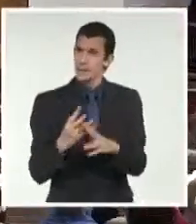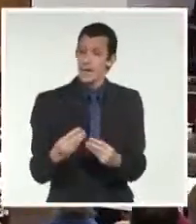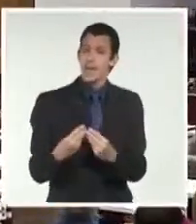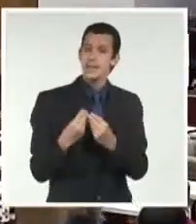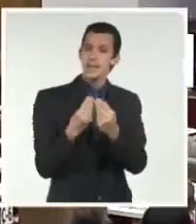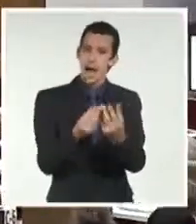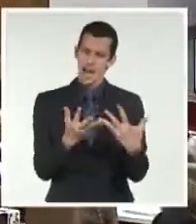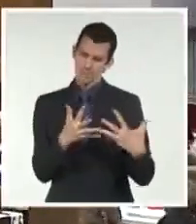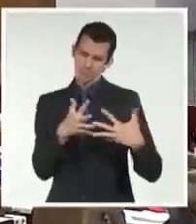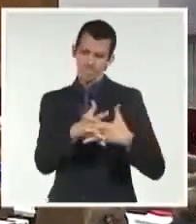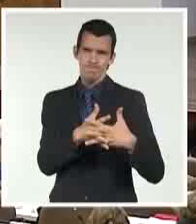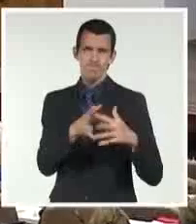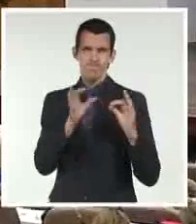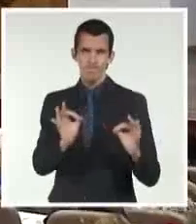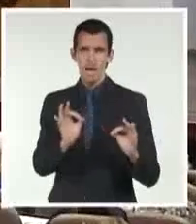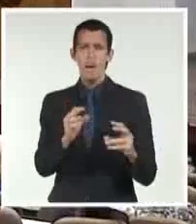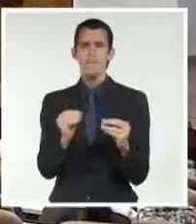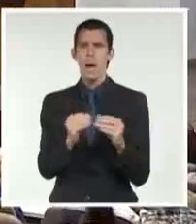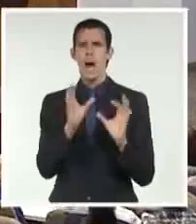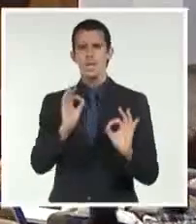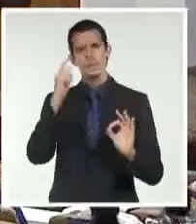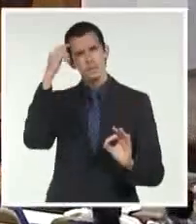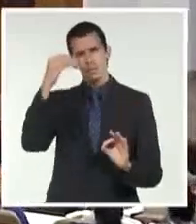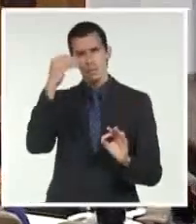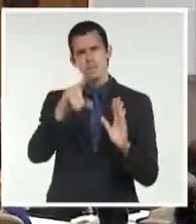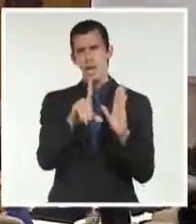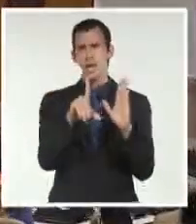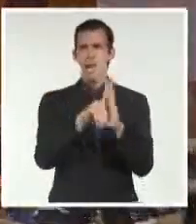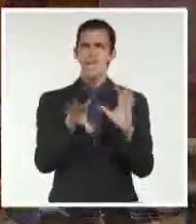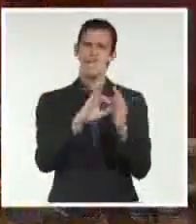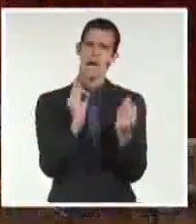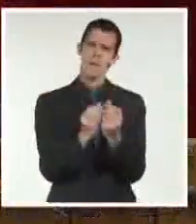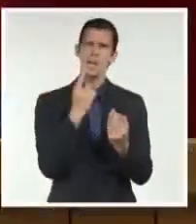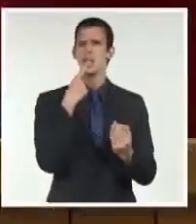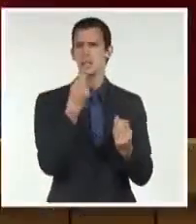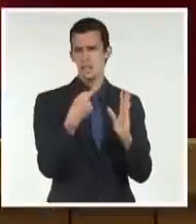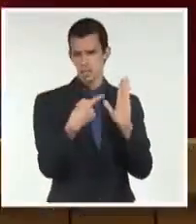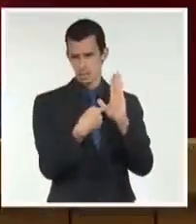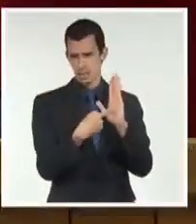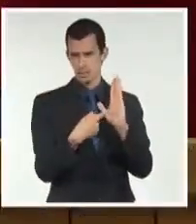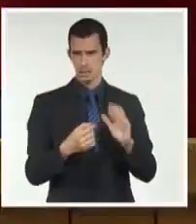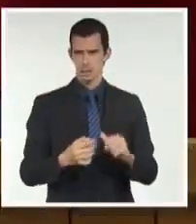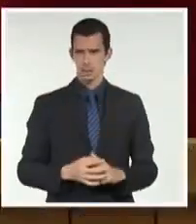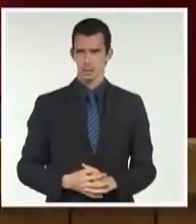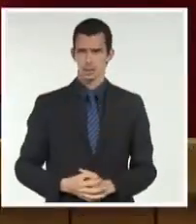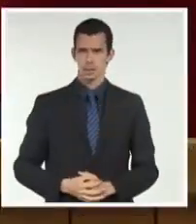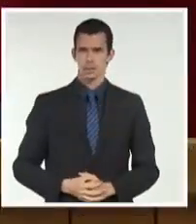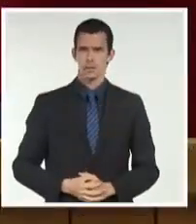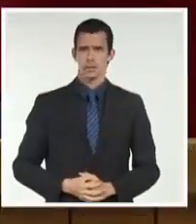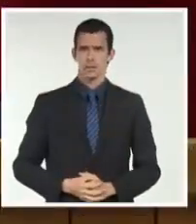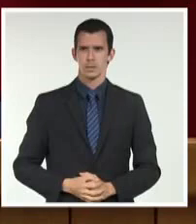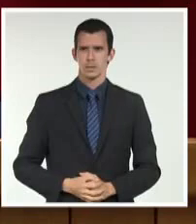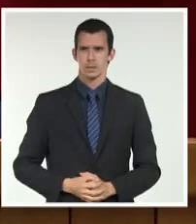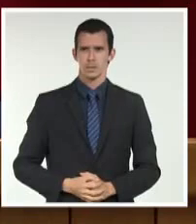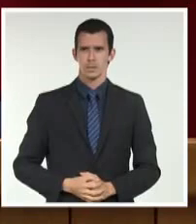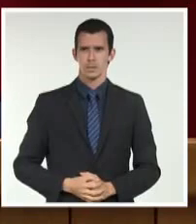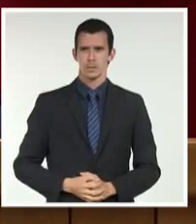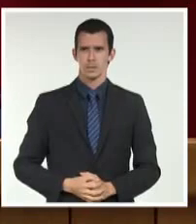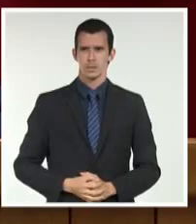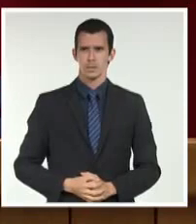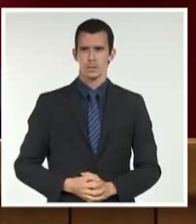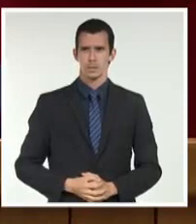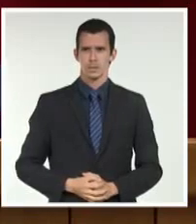Ese es uno de los mensajes que nos transmite el código. No hay precedentes en nuestra geografía hemisférica,